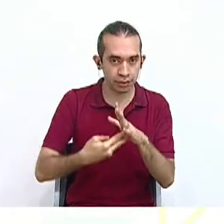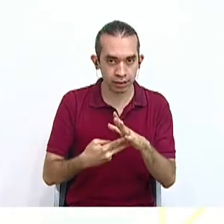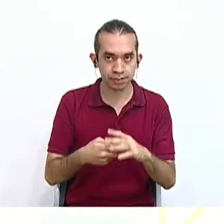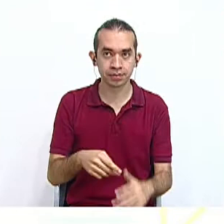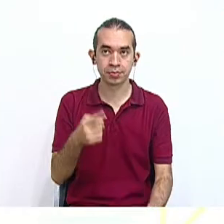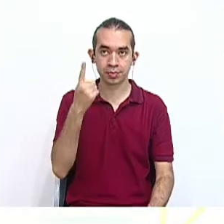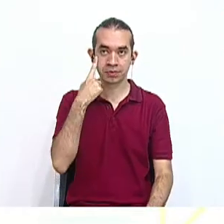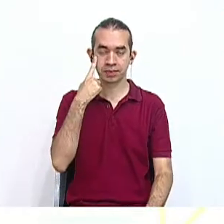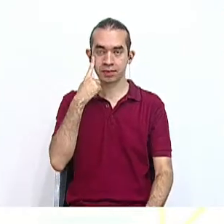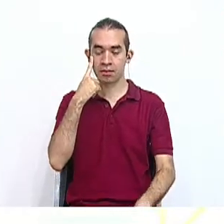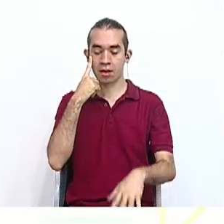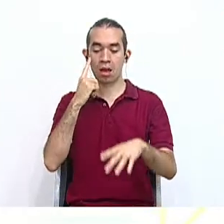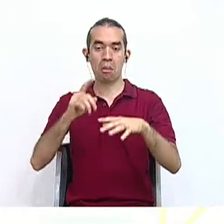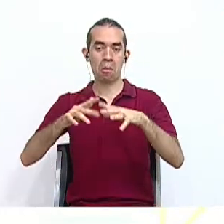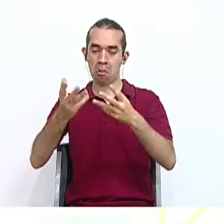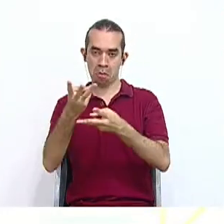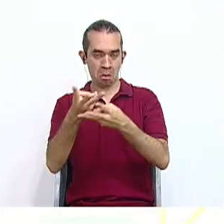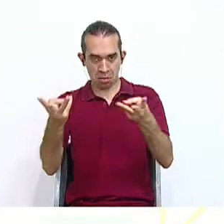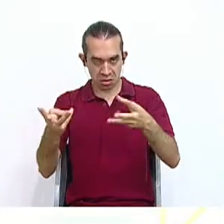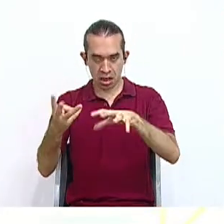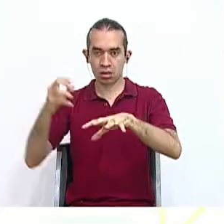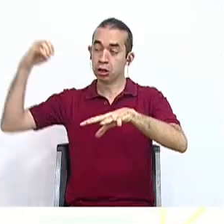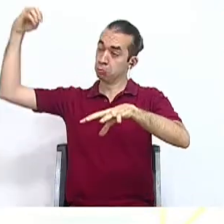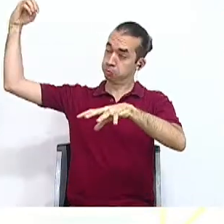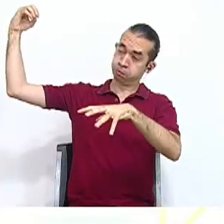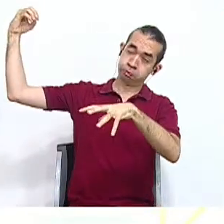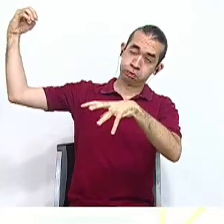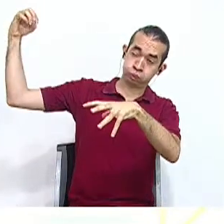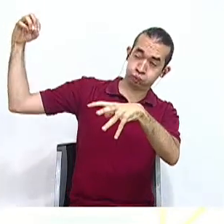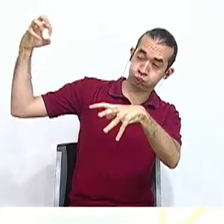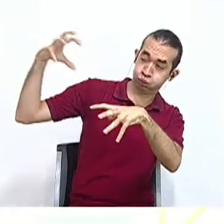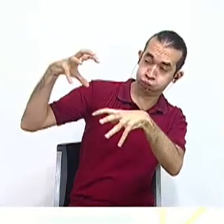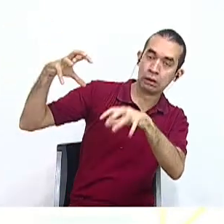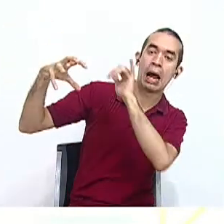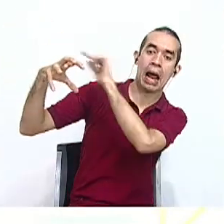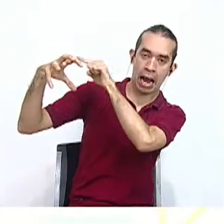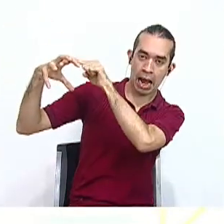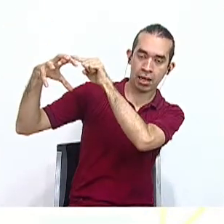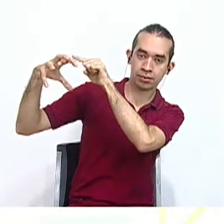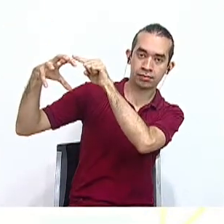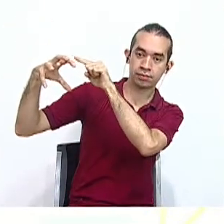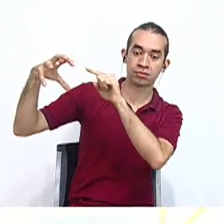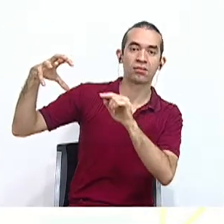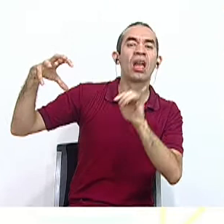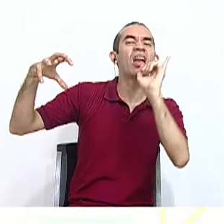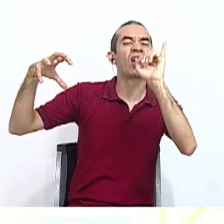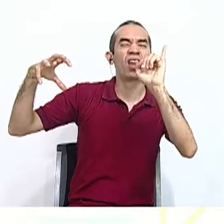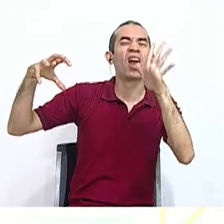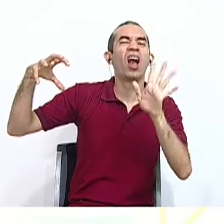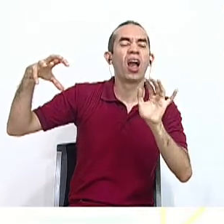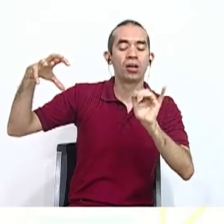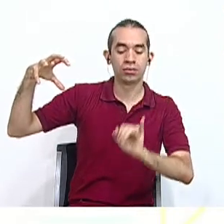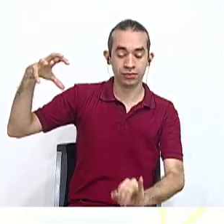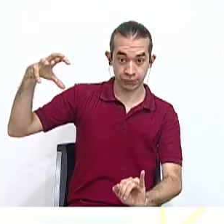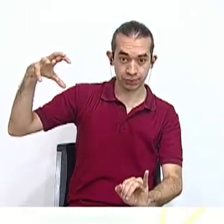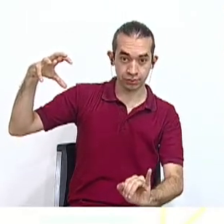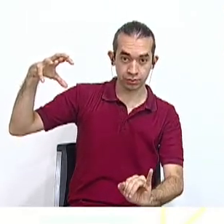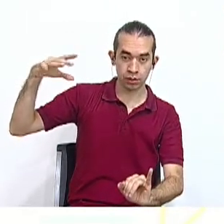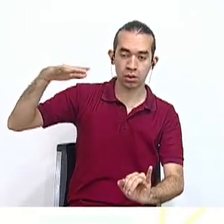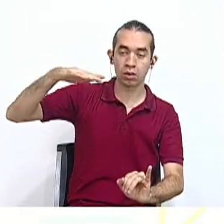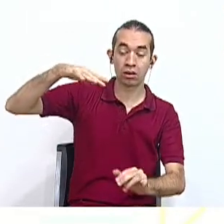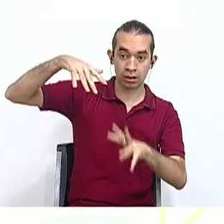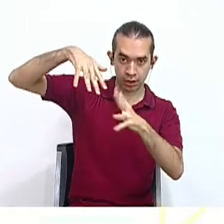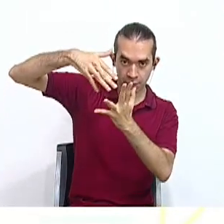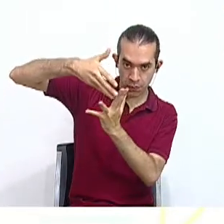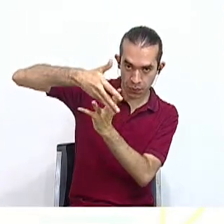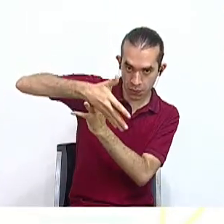luz antes de pasar por cierto material. ¿Y quién es I? I es la intensidad de la luz